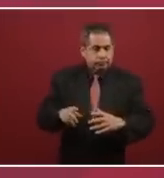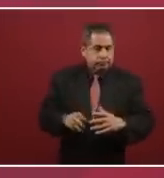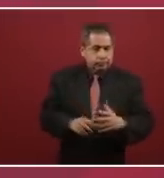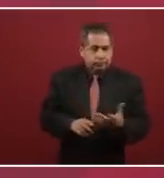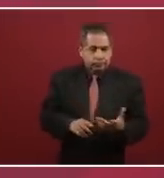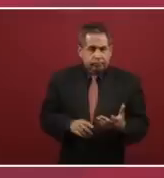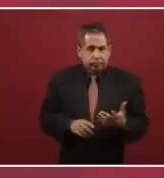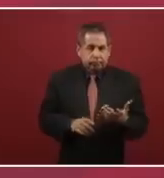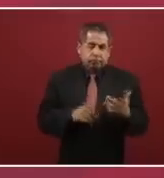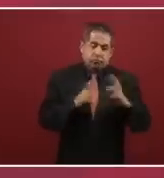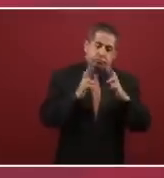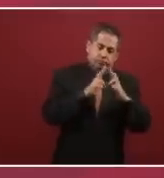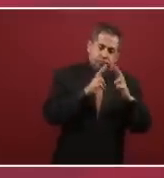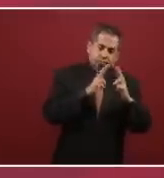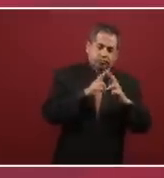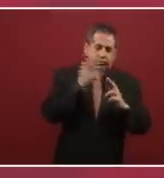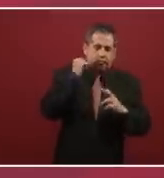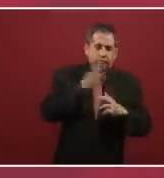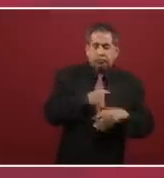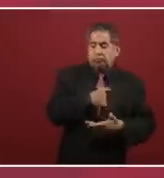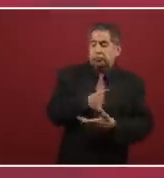o de la religión en las escuelas,